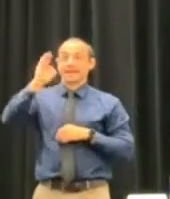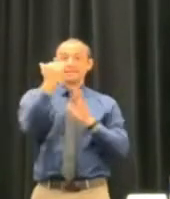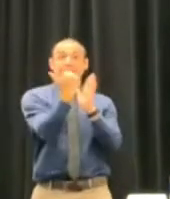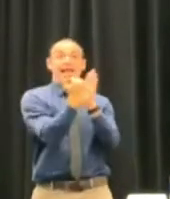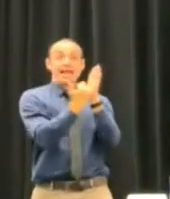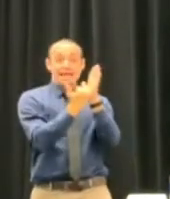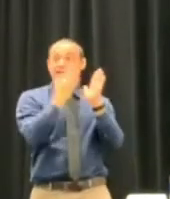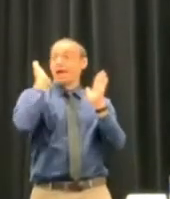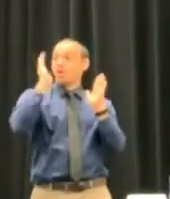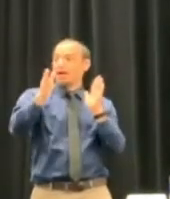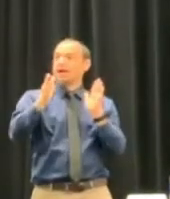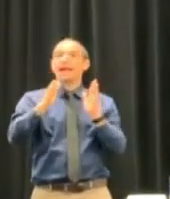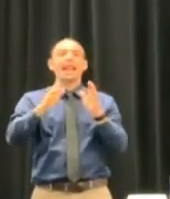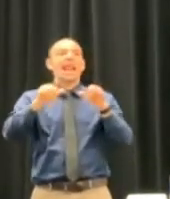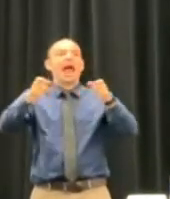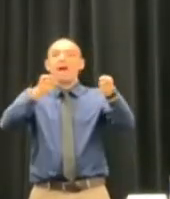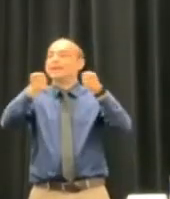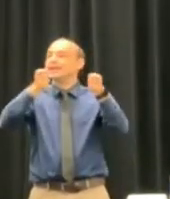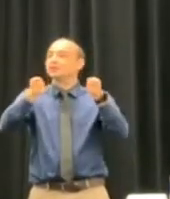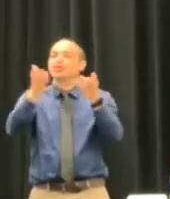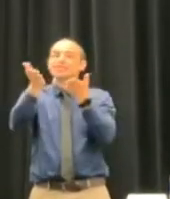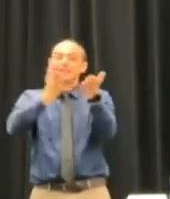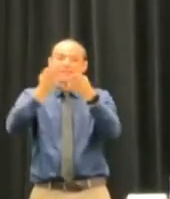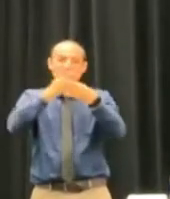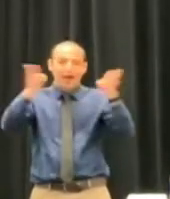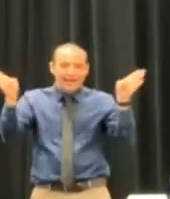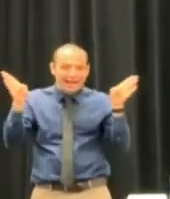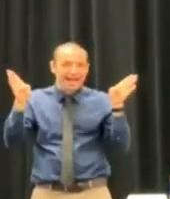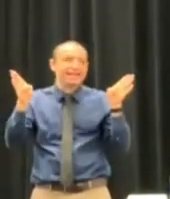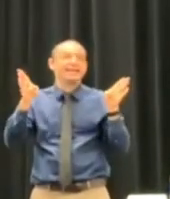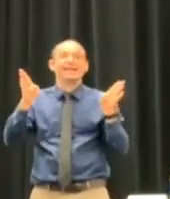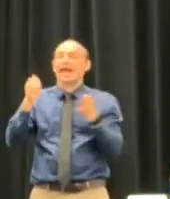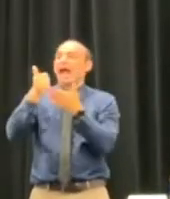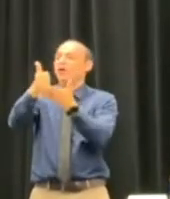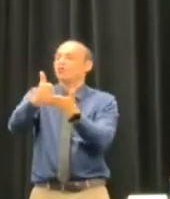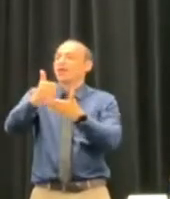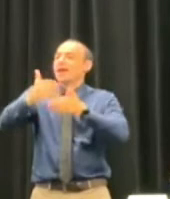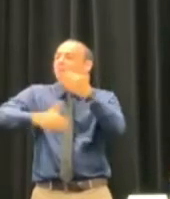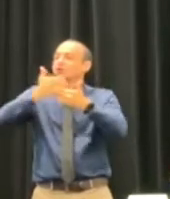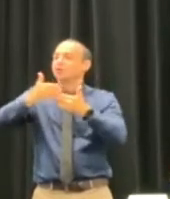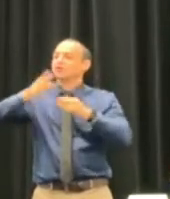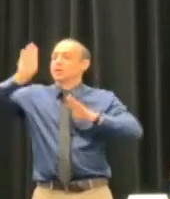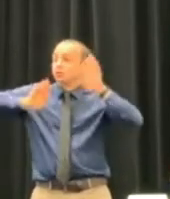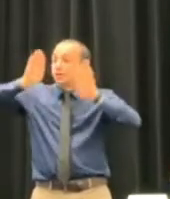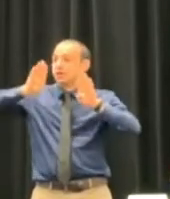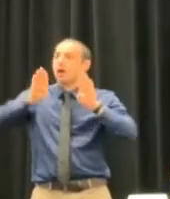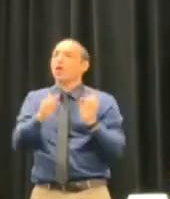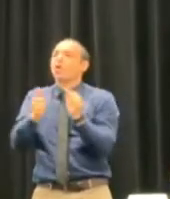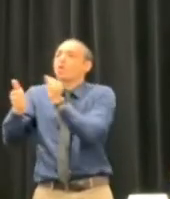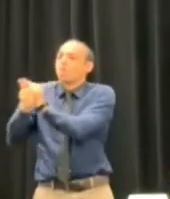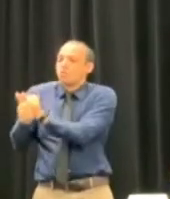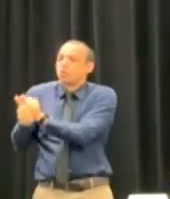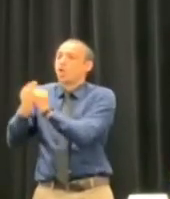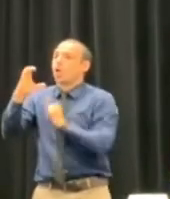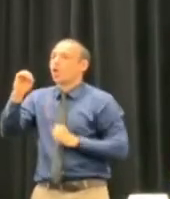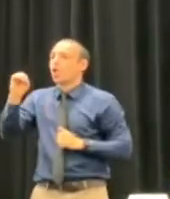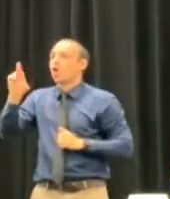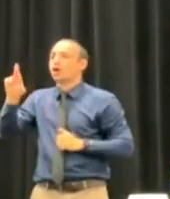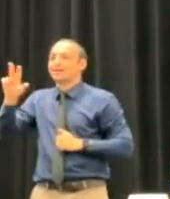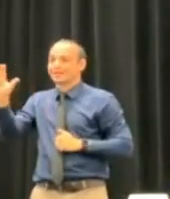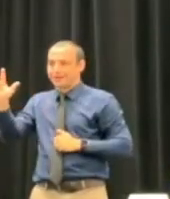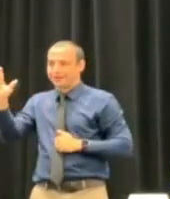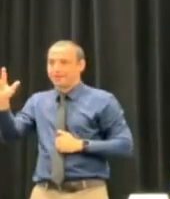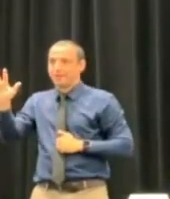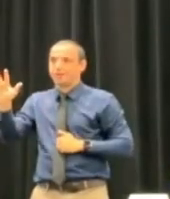administración de servicios generales quien han sido instrumentales en ayudar en el proceso de subasta conjuntamente con cortes ifema y el drd obviamente